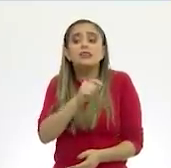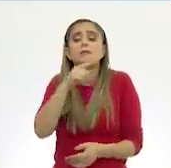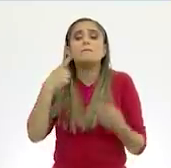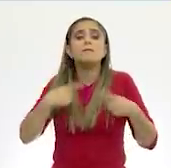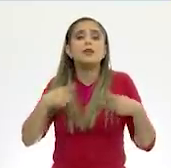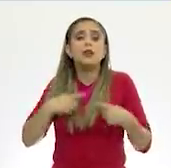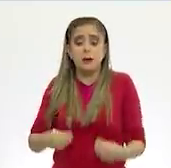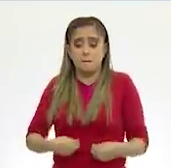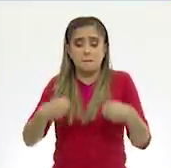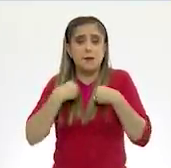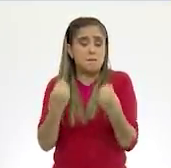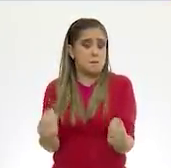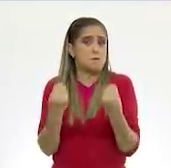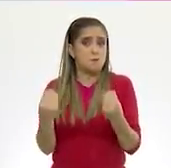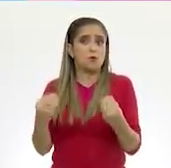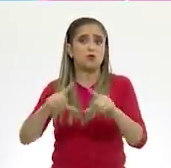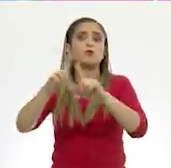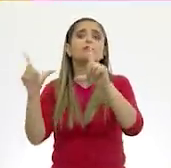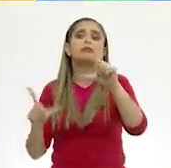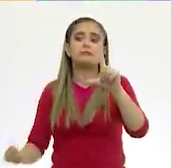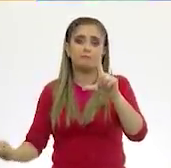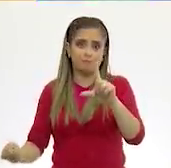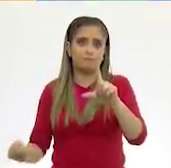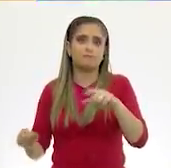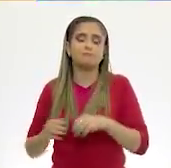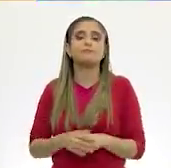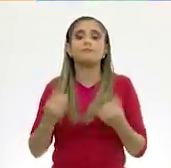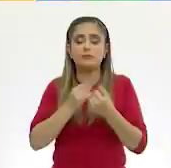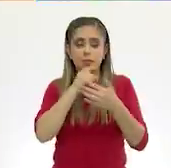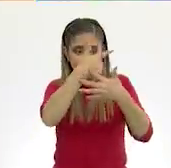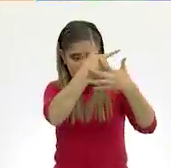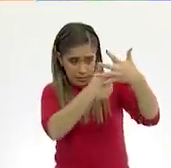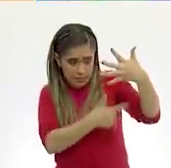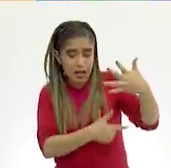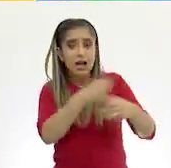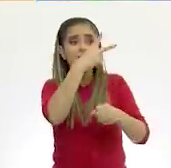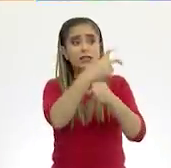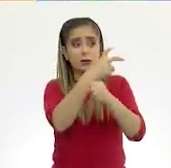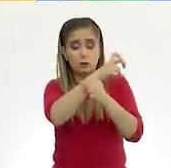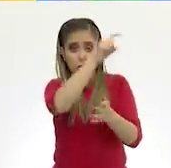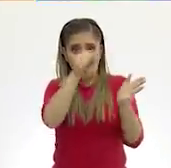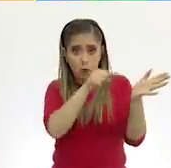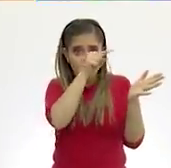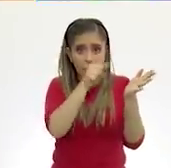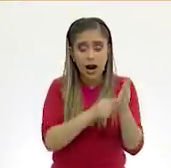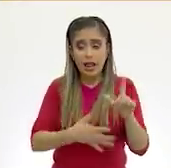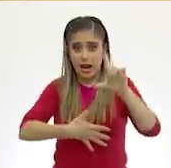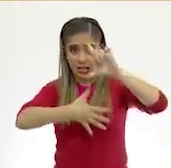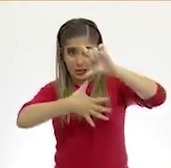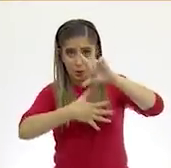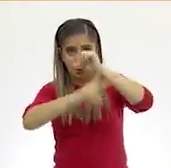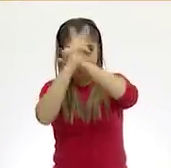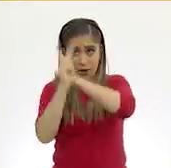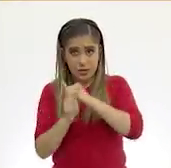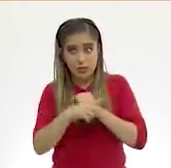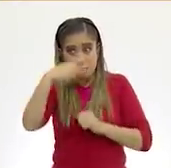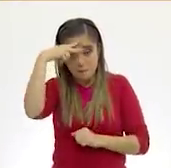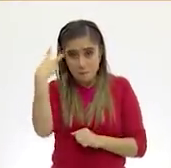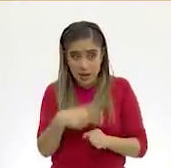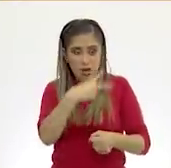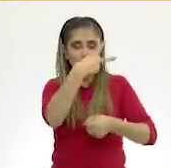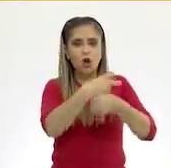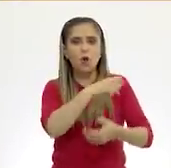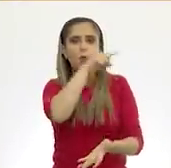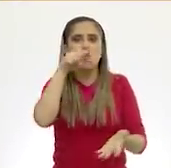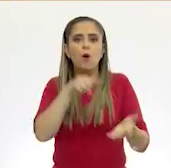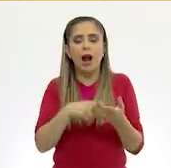mundo, siendo también el segundo país más poblado de Latinoamérica. ¡Claro! Y